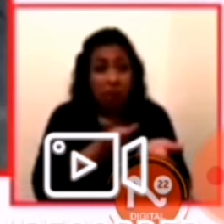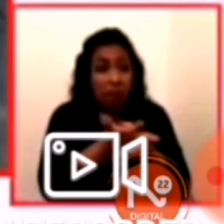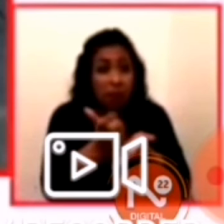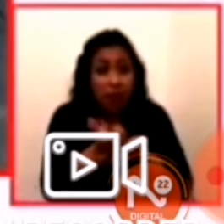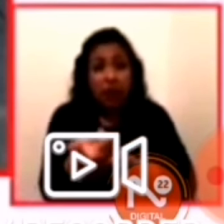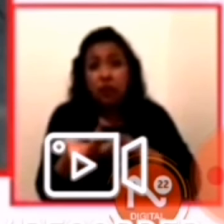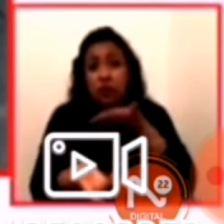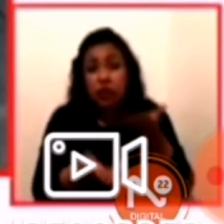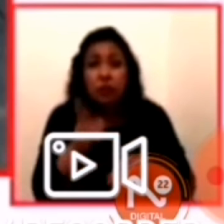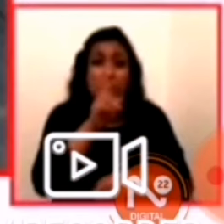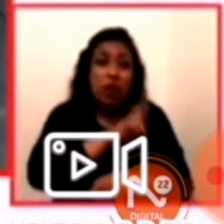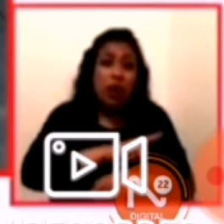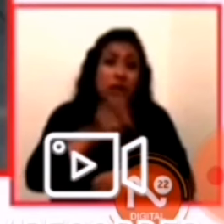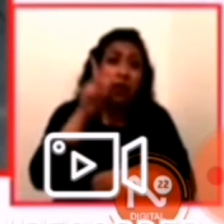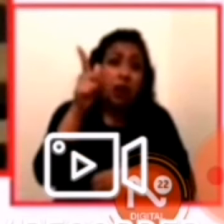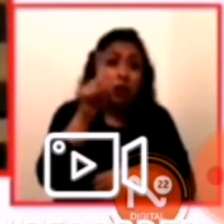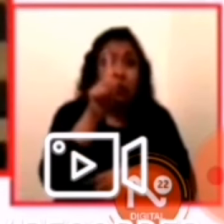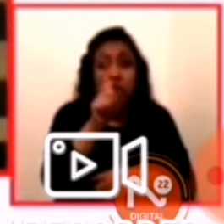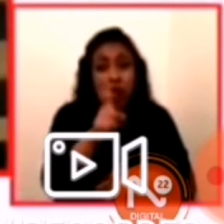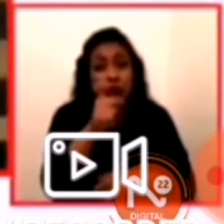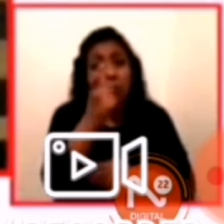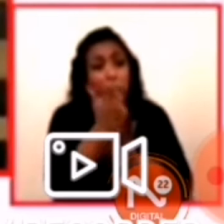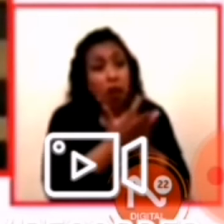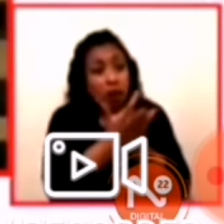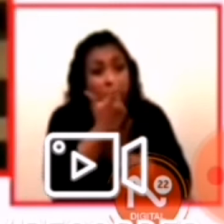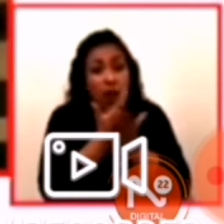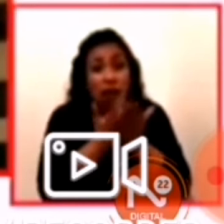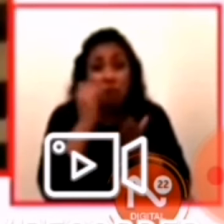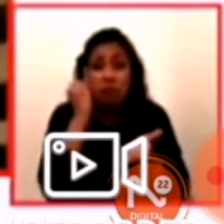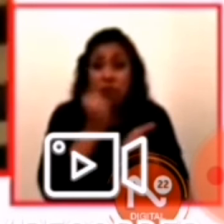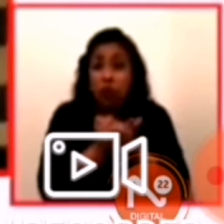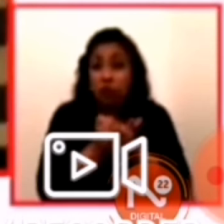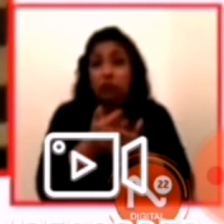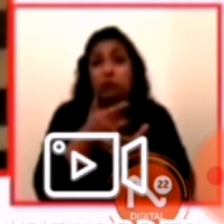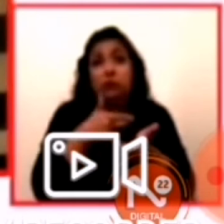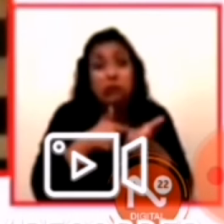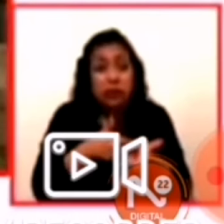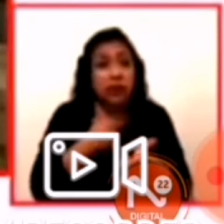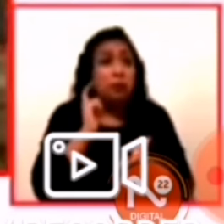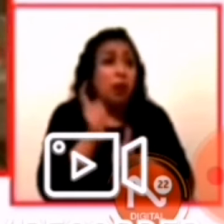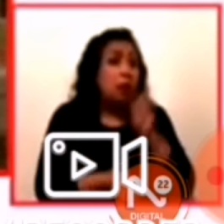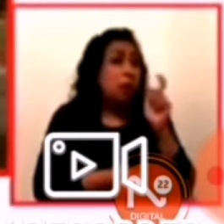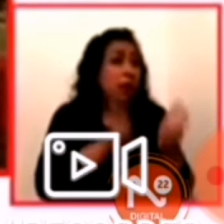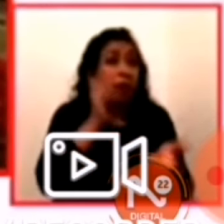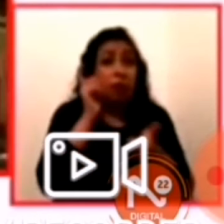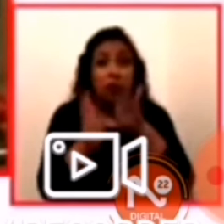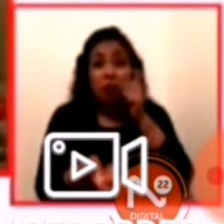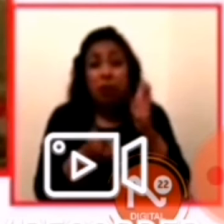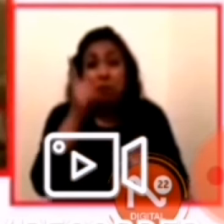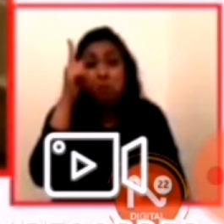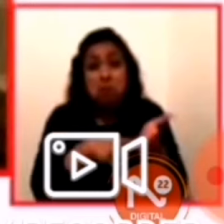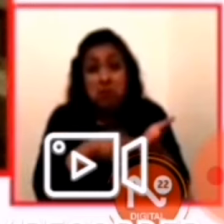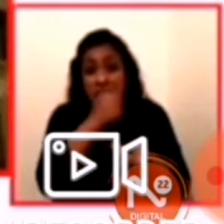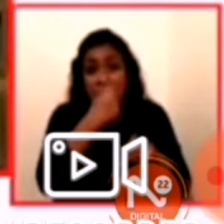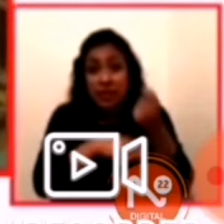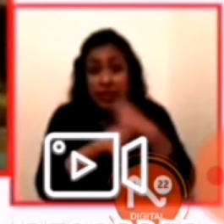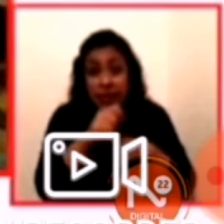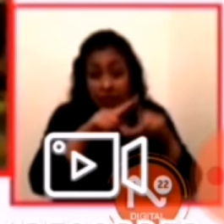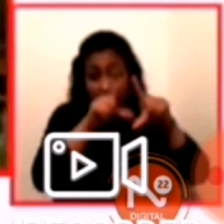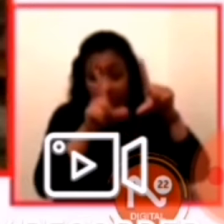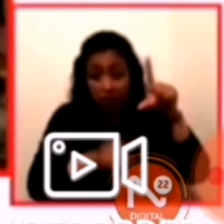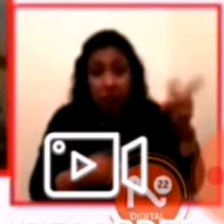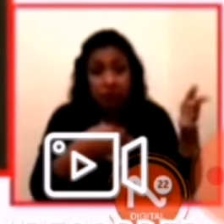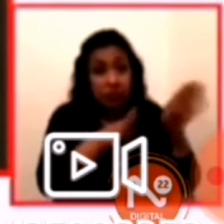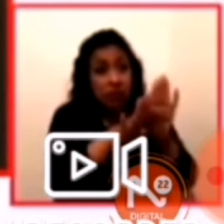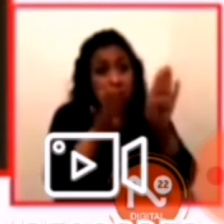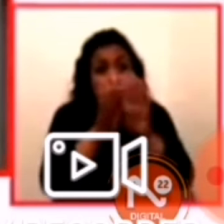como renta, luz, agua, nómina e impuestos no han parado. Más de 1,000 puntos de venta en todo el país cerraron, incluyendo los que